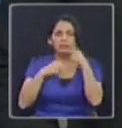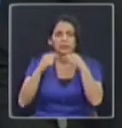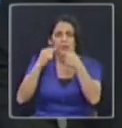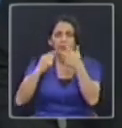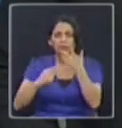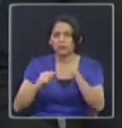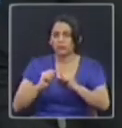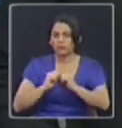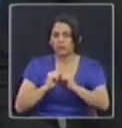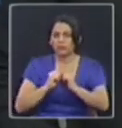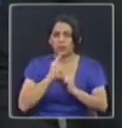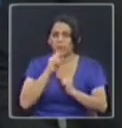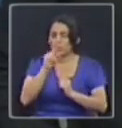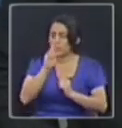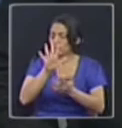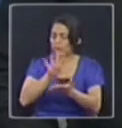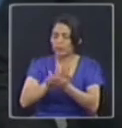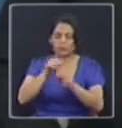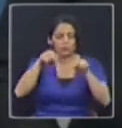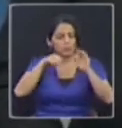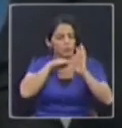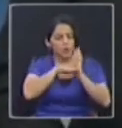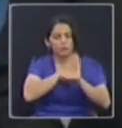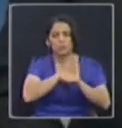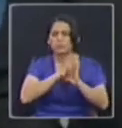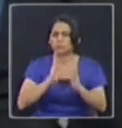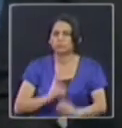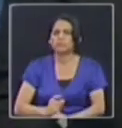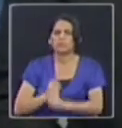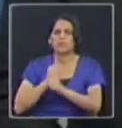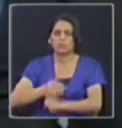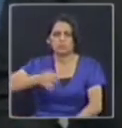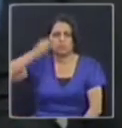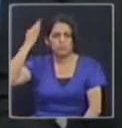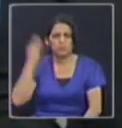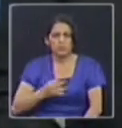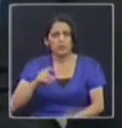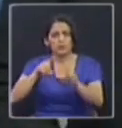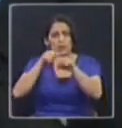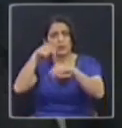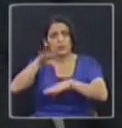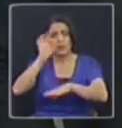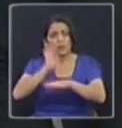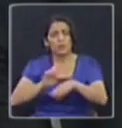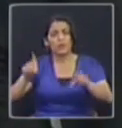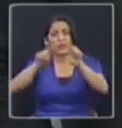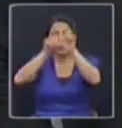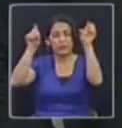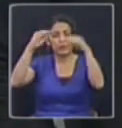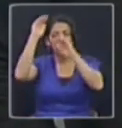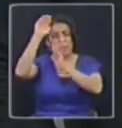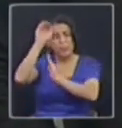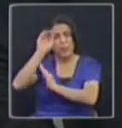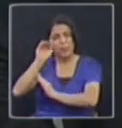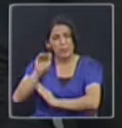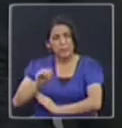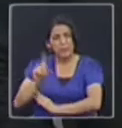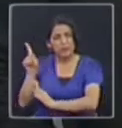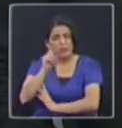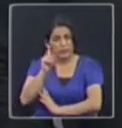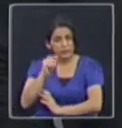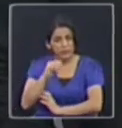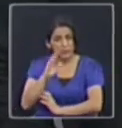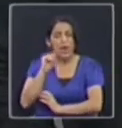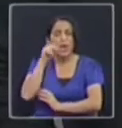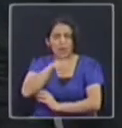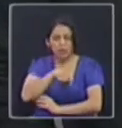que la entidad es solvente y se ubica entre las 100 empresas más sólidas de nuestro país, teniendo un total de activos que superan